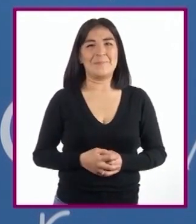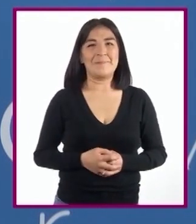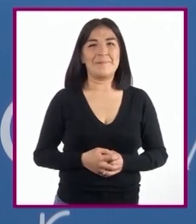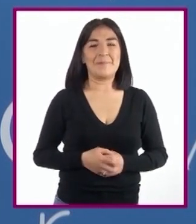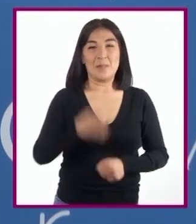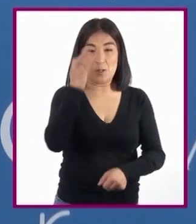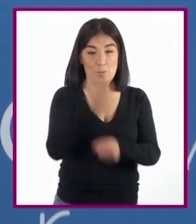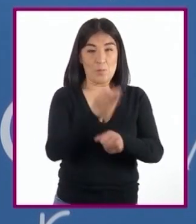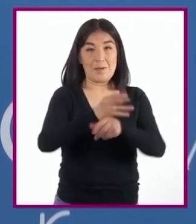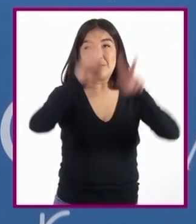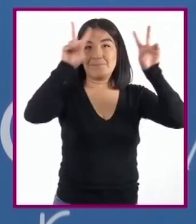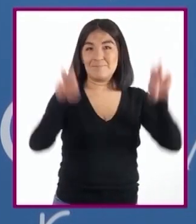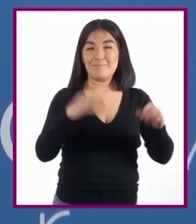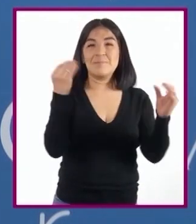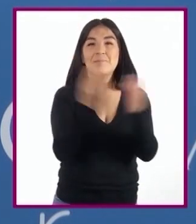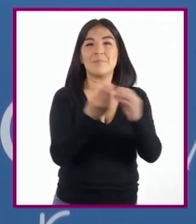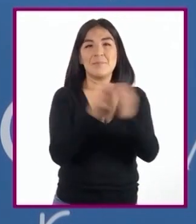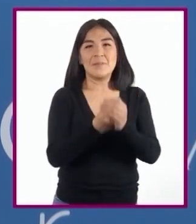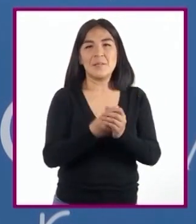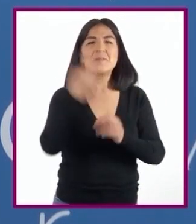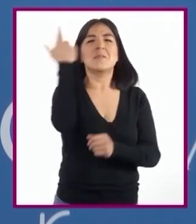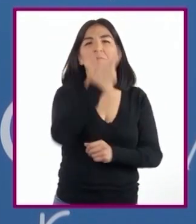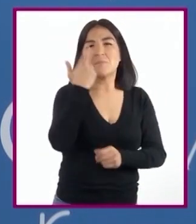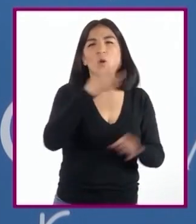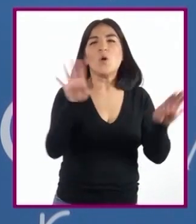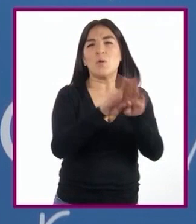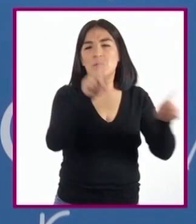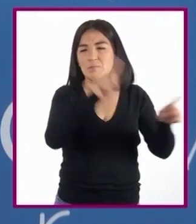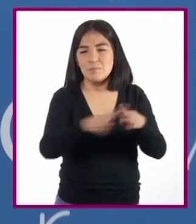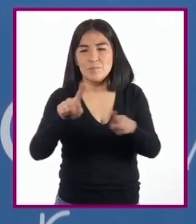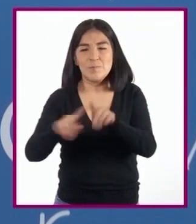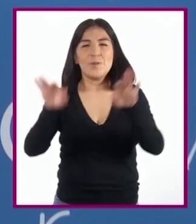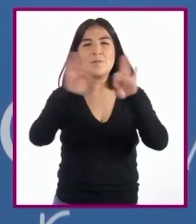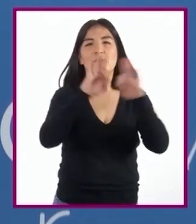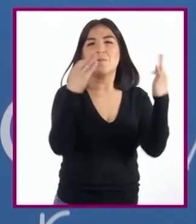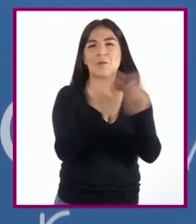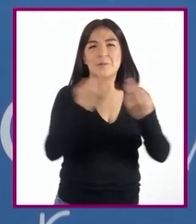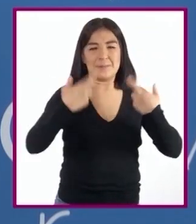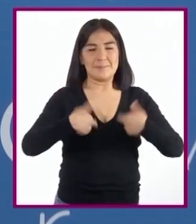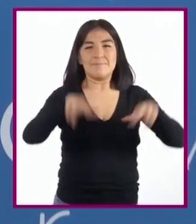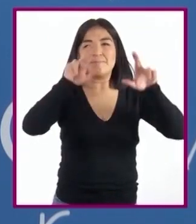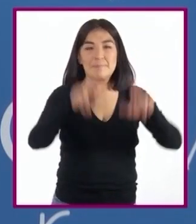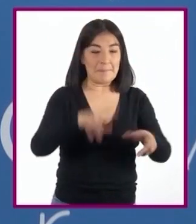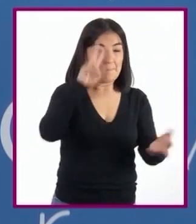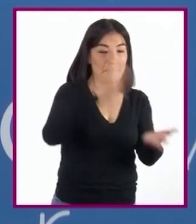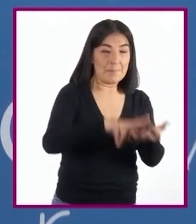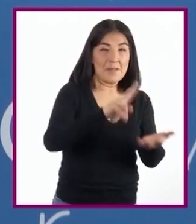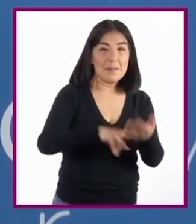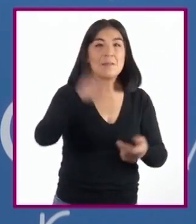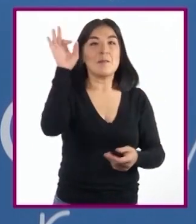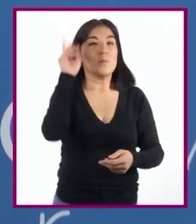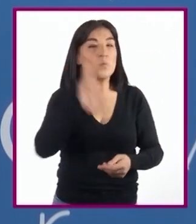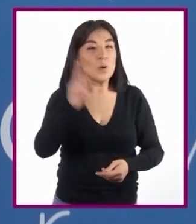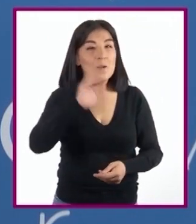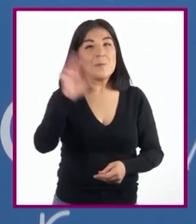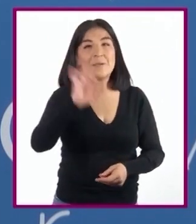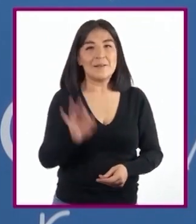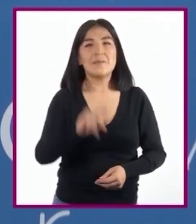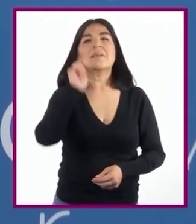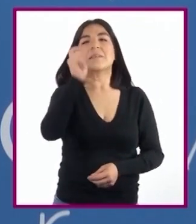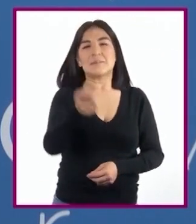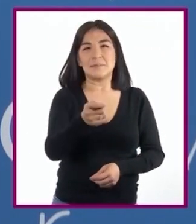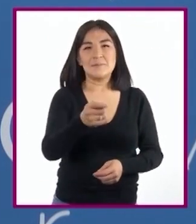En el tema de esta sesión, analizamos las diversas formas de expresar un valor de probabilidad que